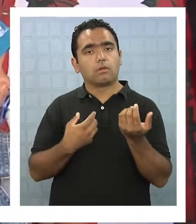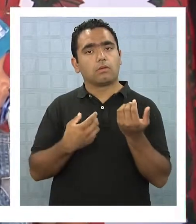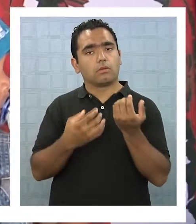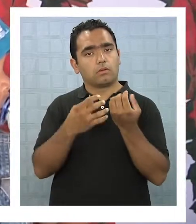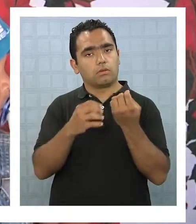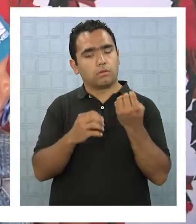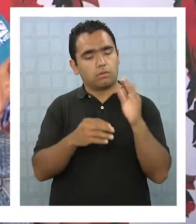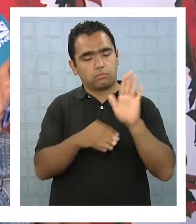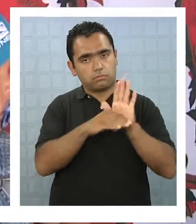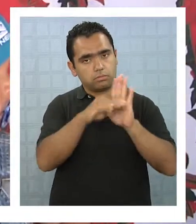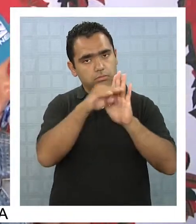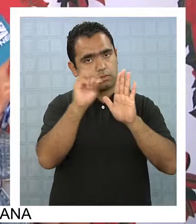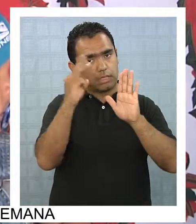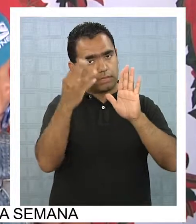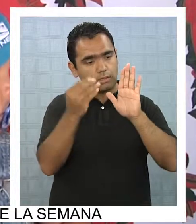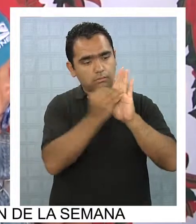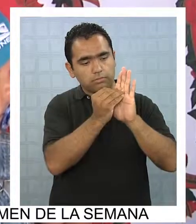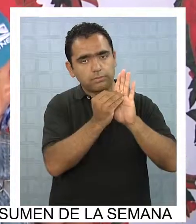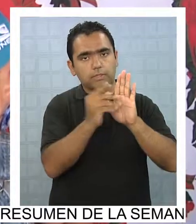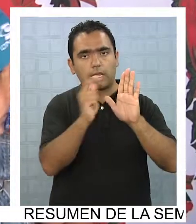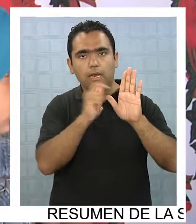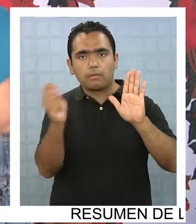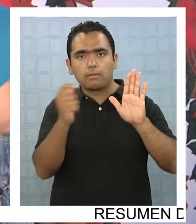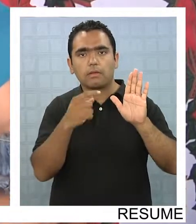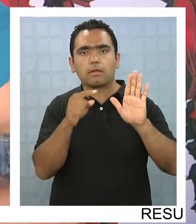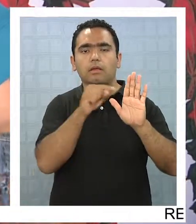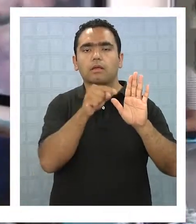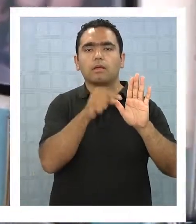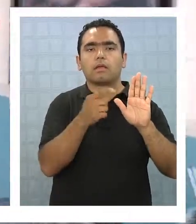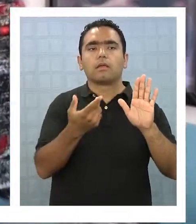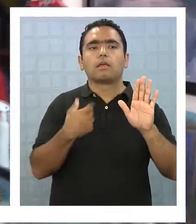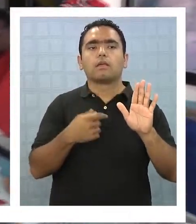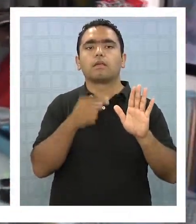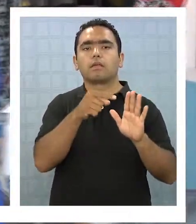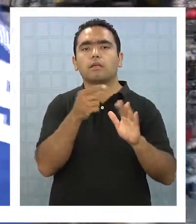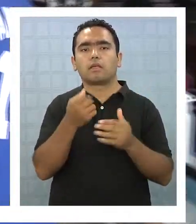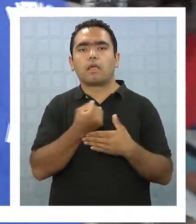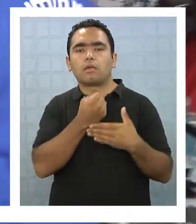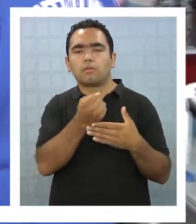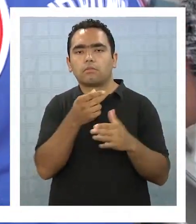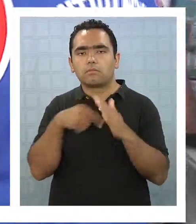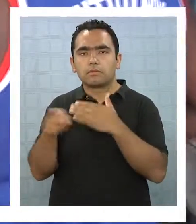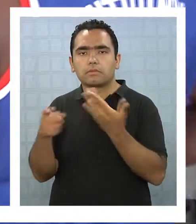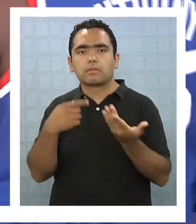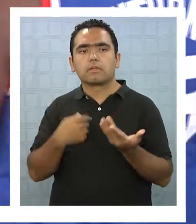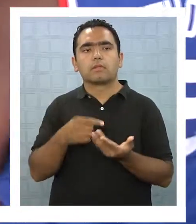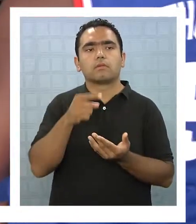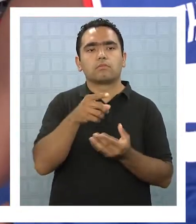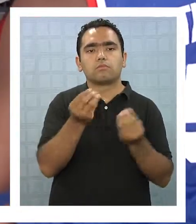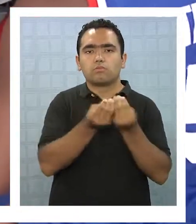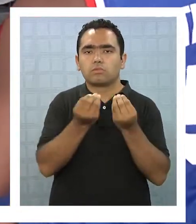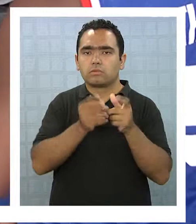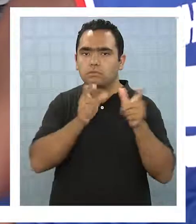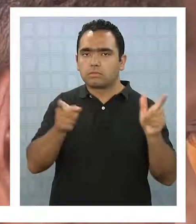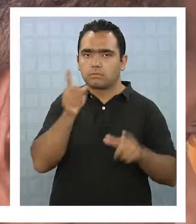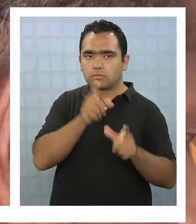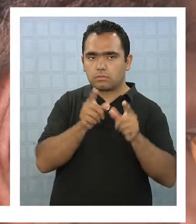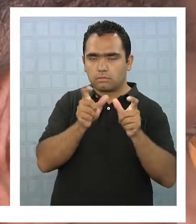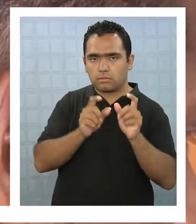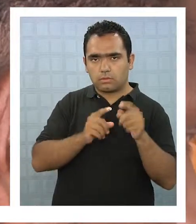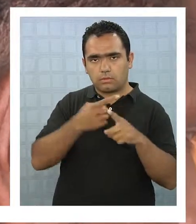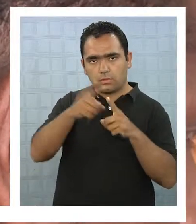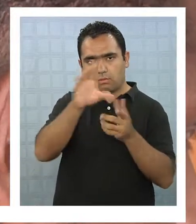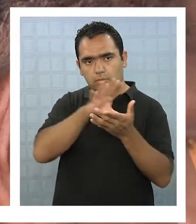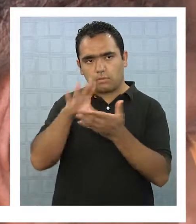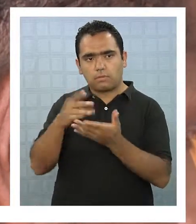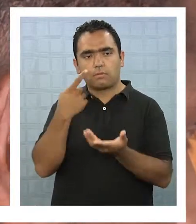de migrantes después de la región metropolitana y Antofagasta, el proceso migratorio en sí mismo de ningún modo constituye una